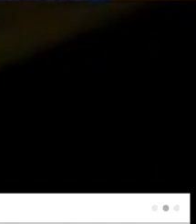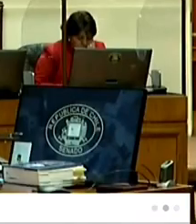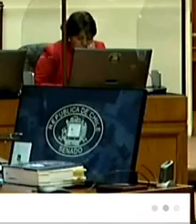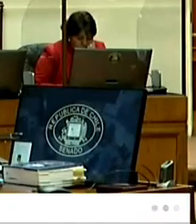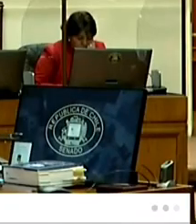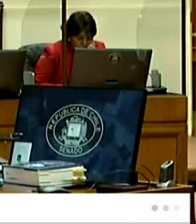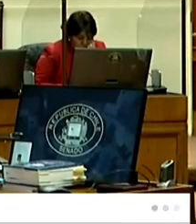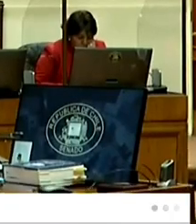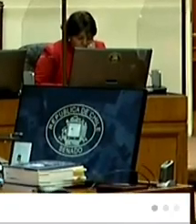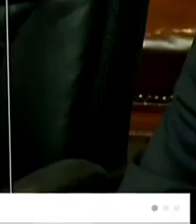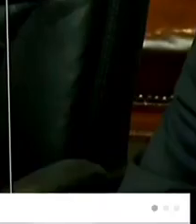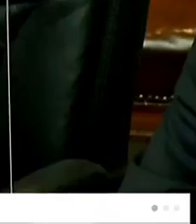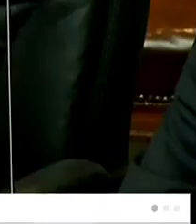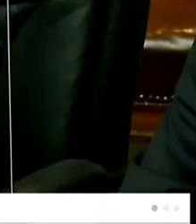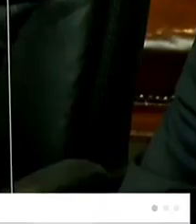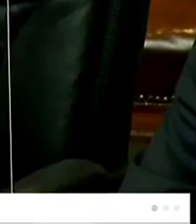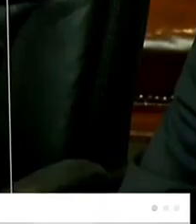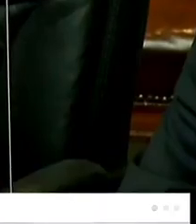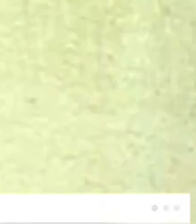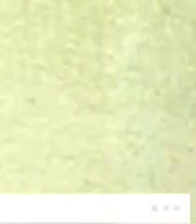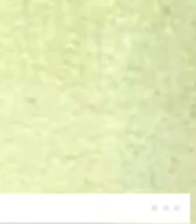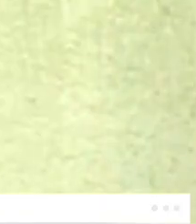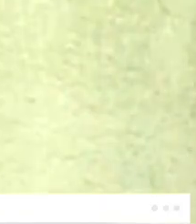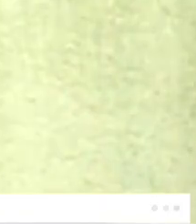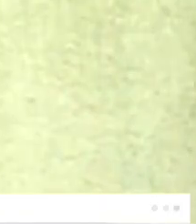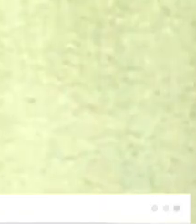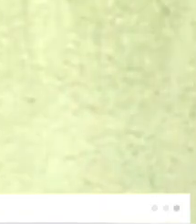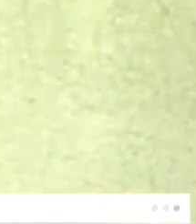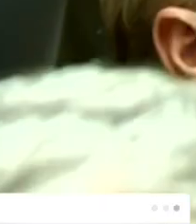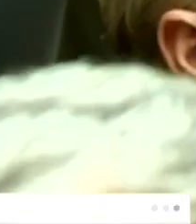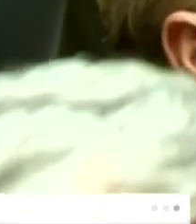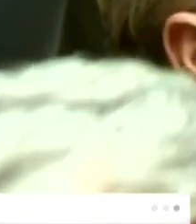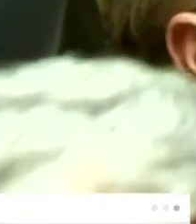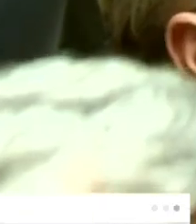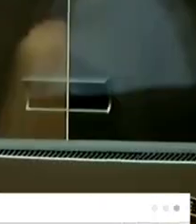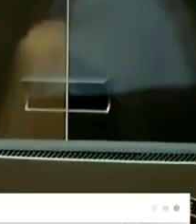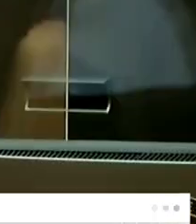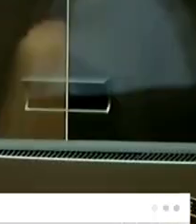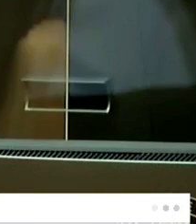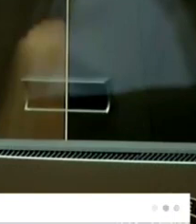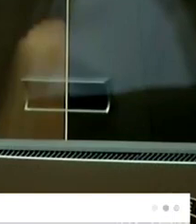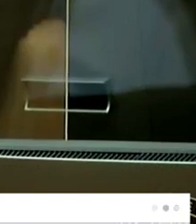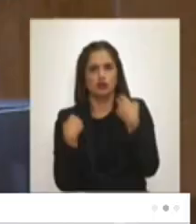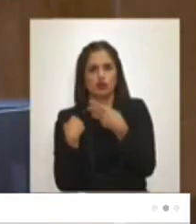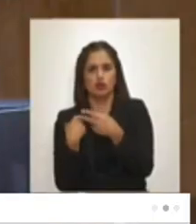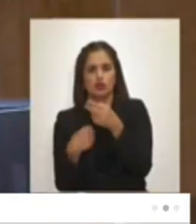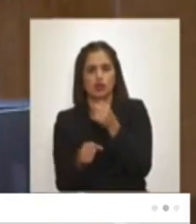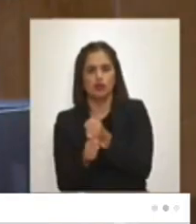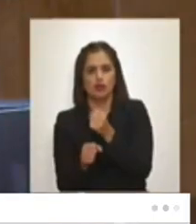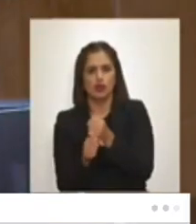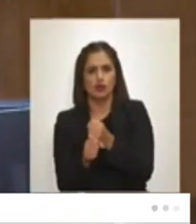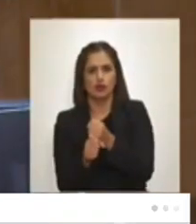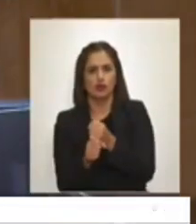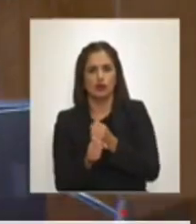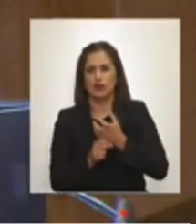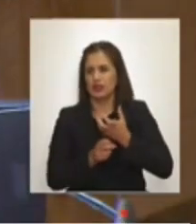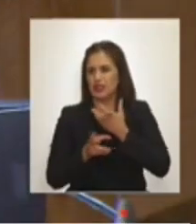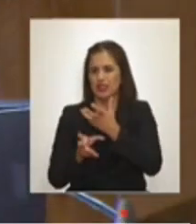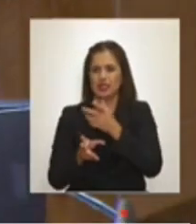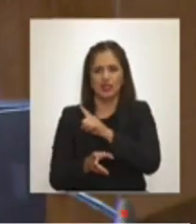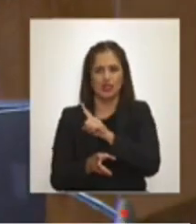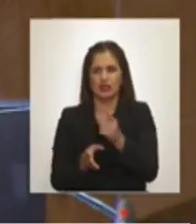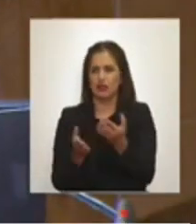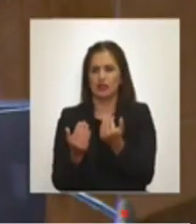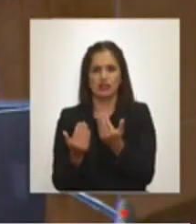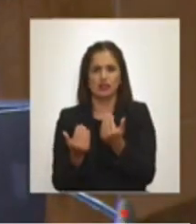bueno. Polémicas frases que al conocerse generaron el reproche transversal e inmediato de sus pares. Este es un ataque innecesario, señor presidente, a